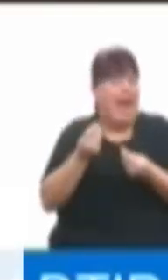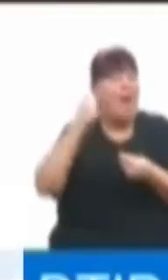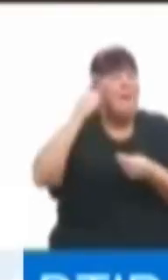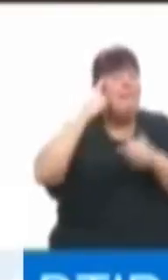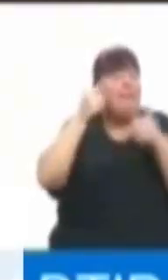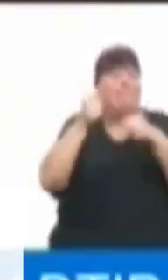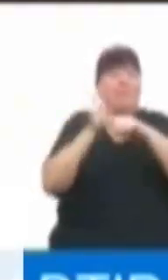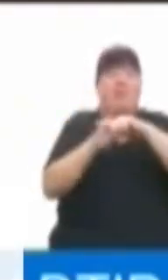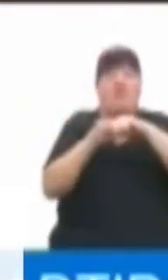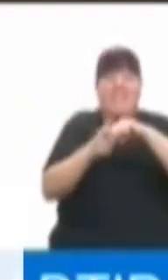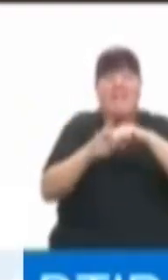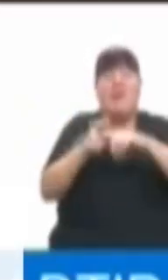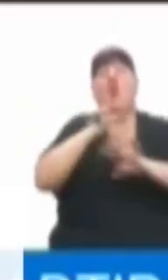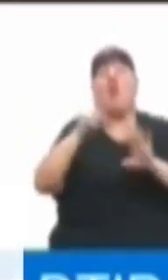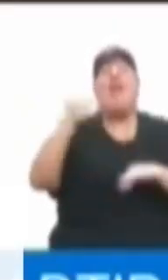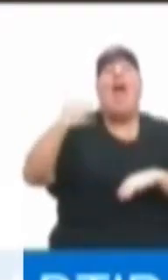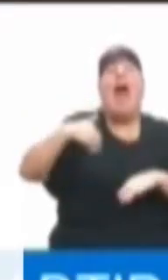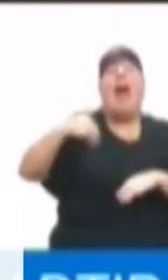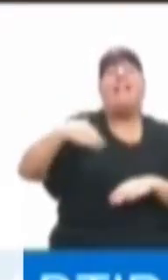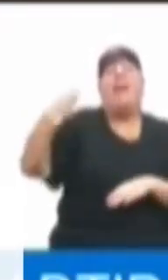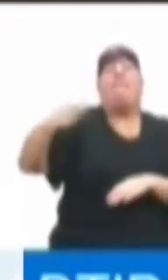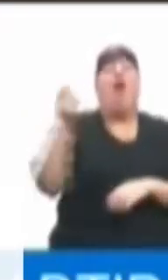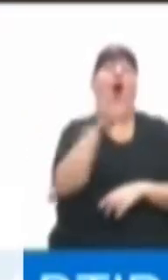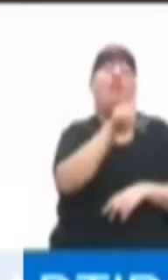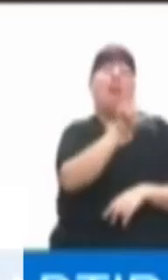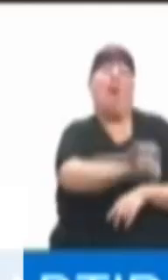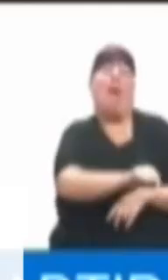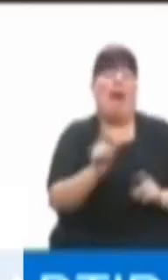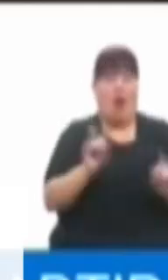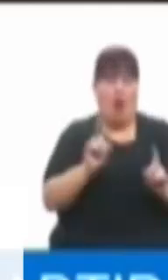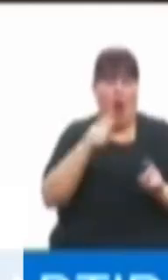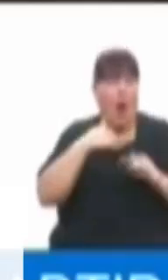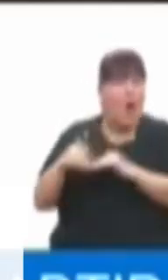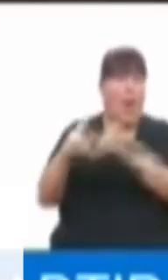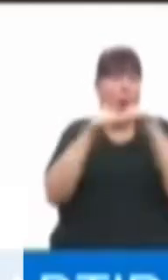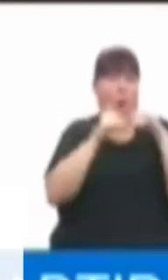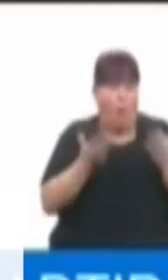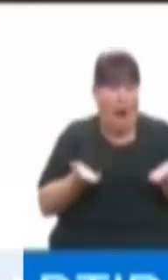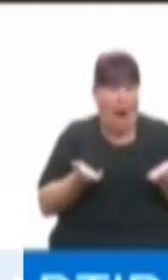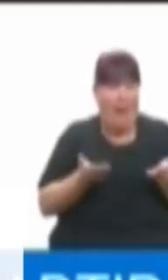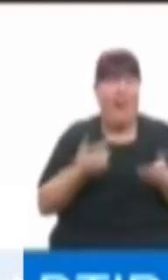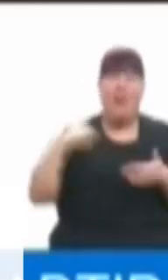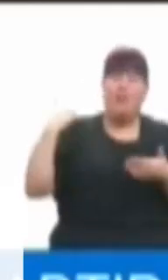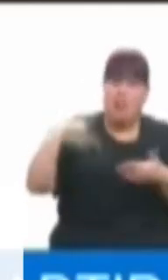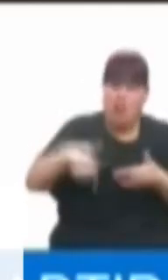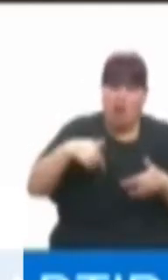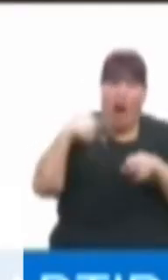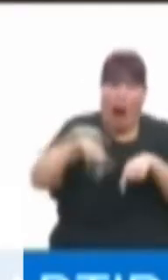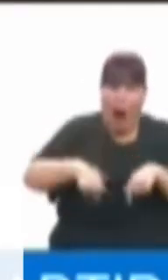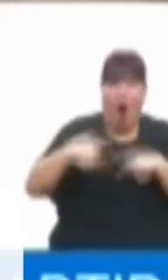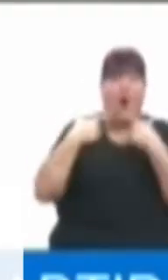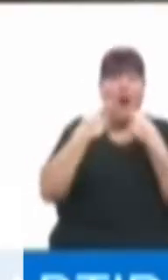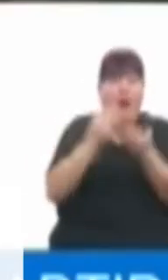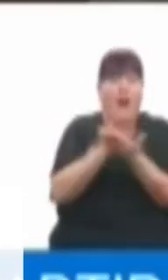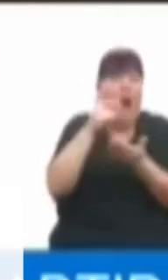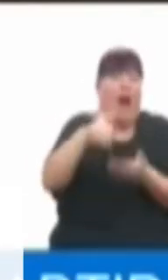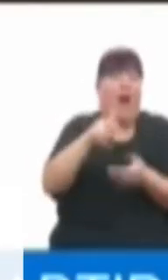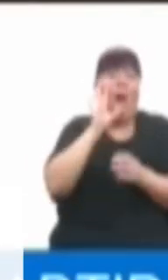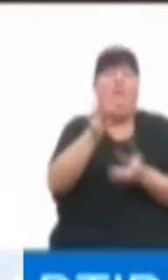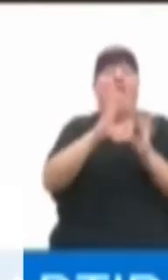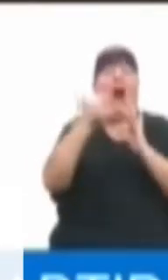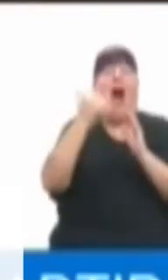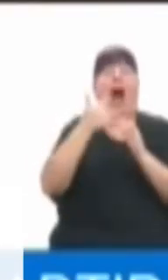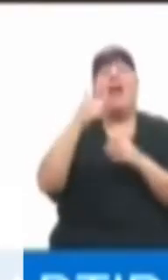con el RIGI. El régimen de inversiones, de incentivo a las grandes inversiones, que también generó